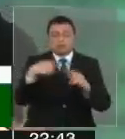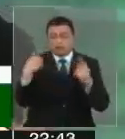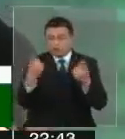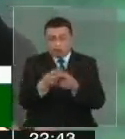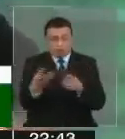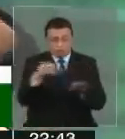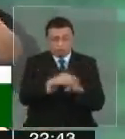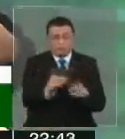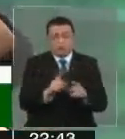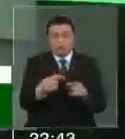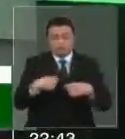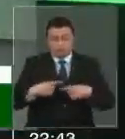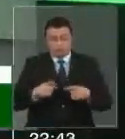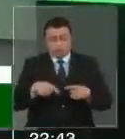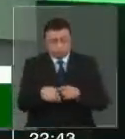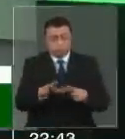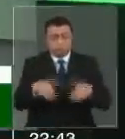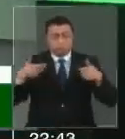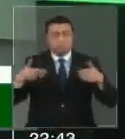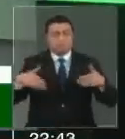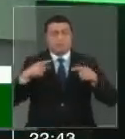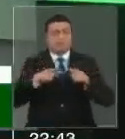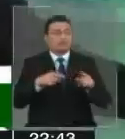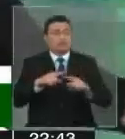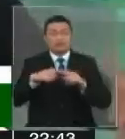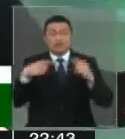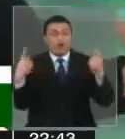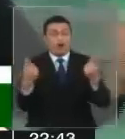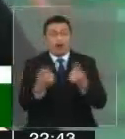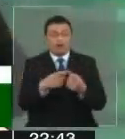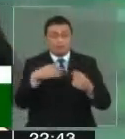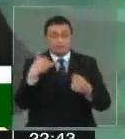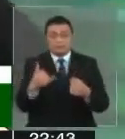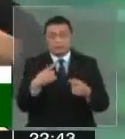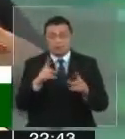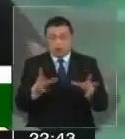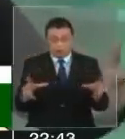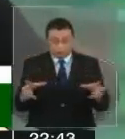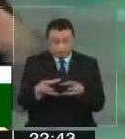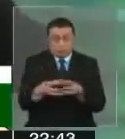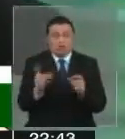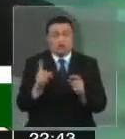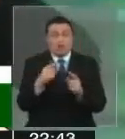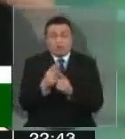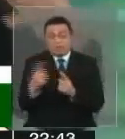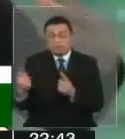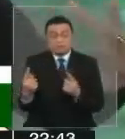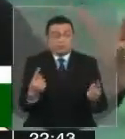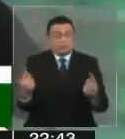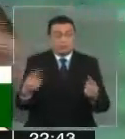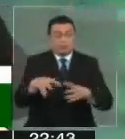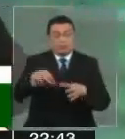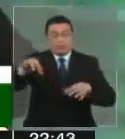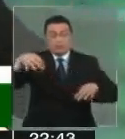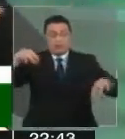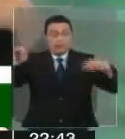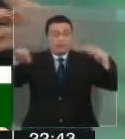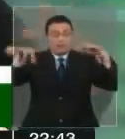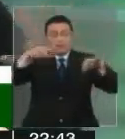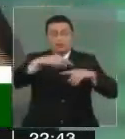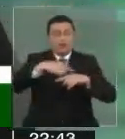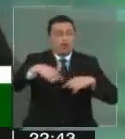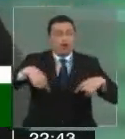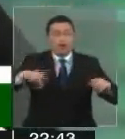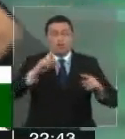tú no estás incluida, yo no estoy incluida, no estamos, no somos parte. No somos parte del escenario,